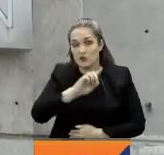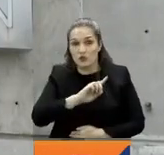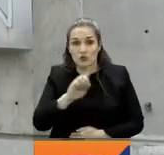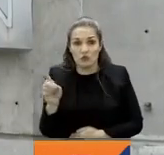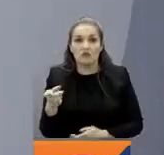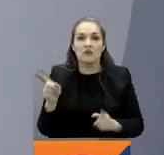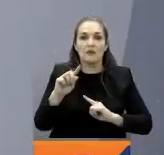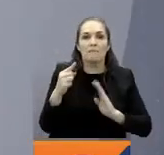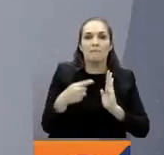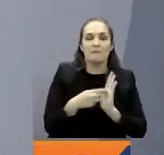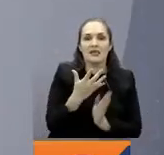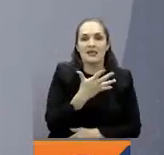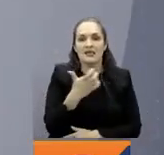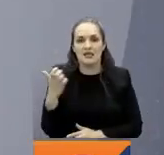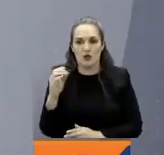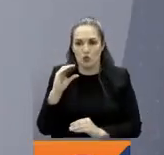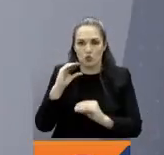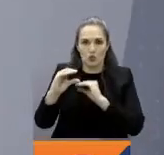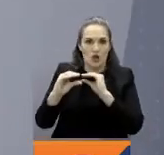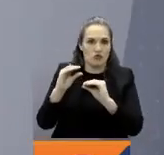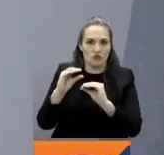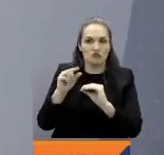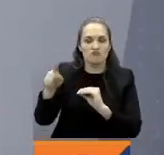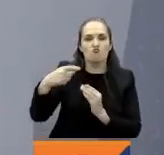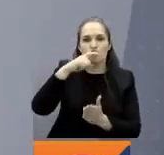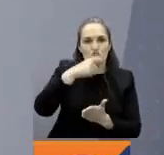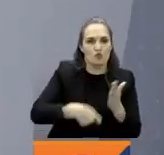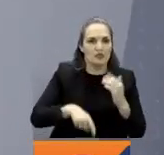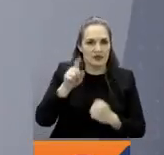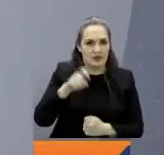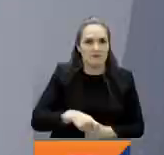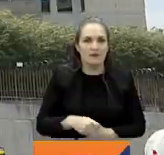1.500 salarios mínimos legales mensuales vigentes.